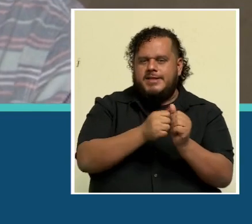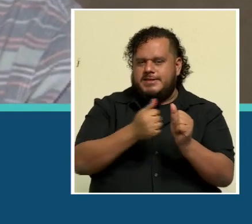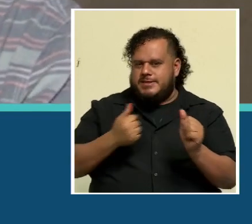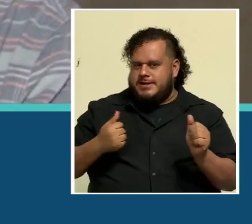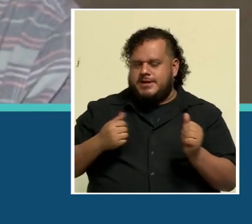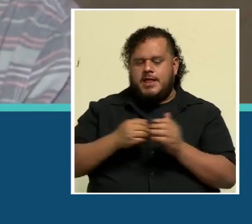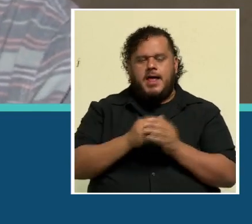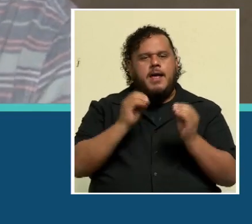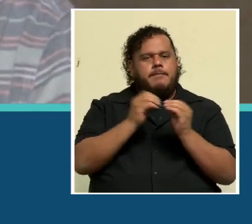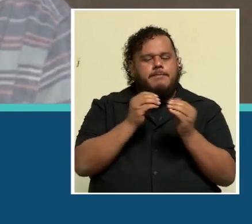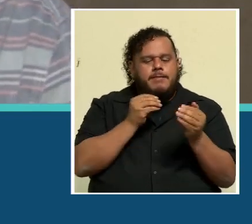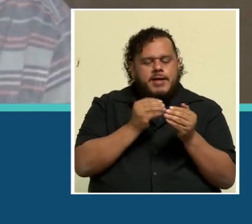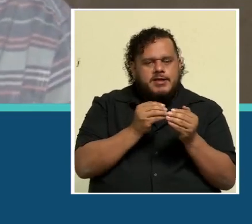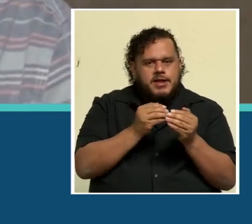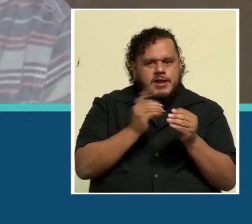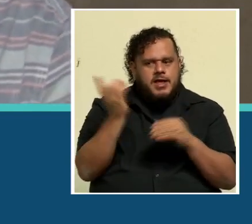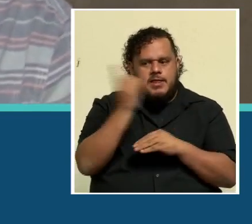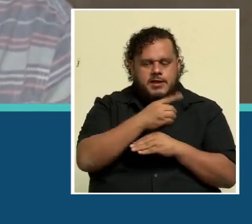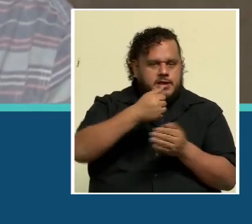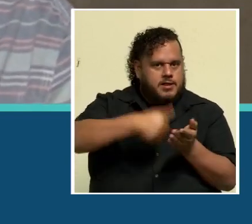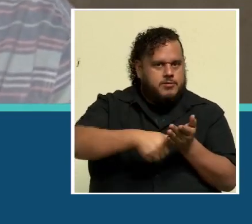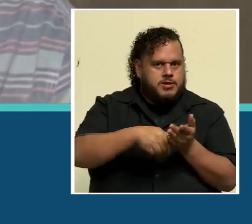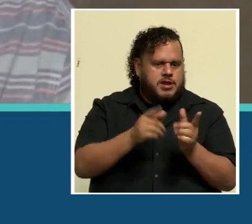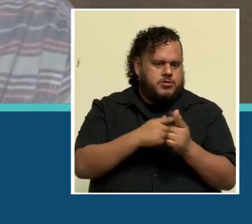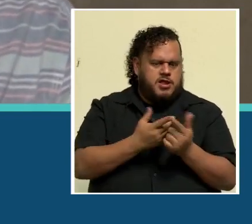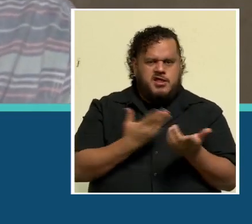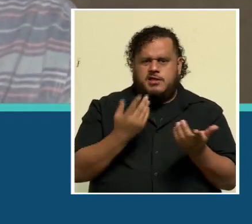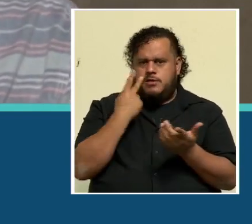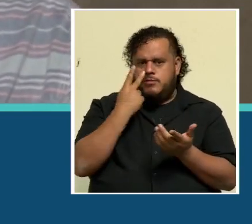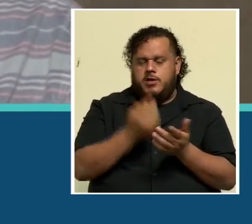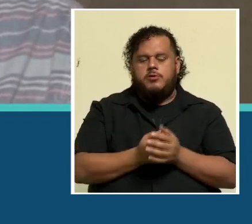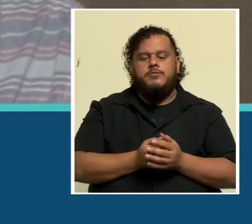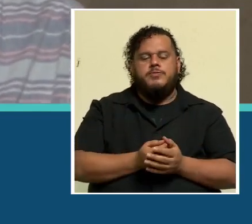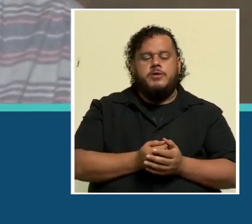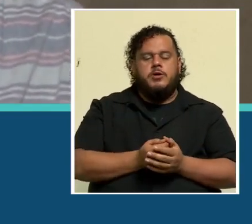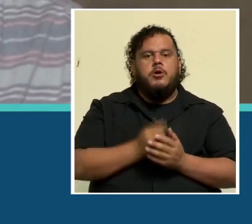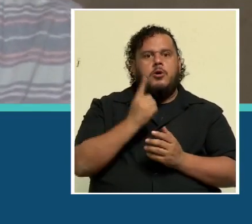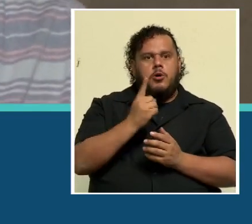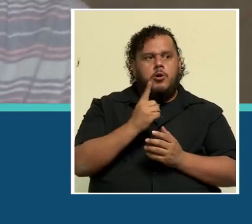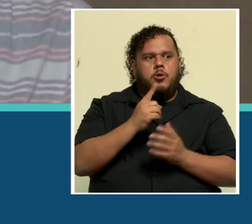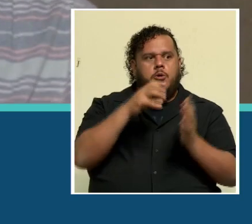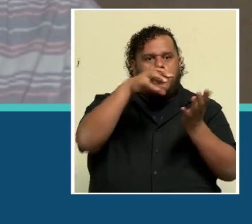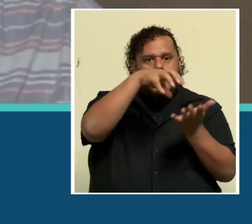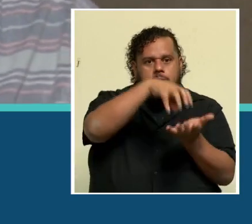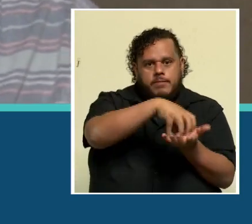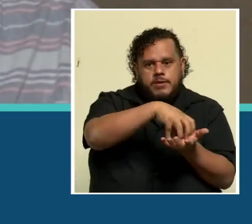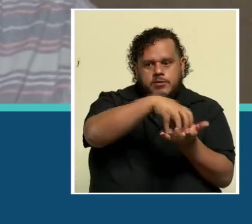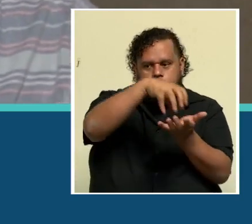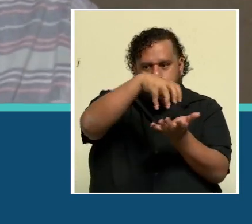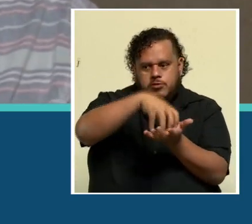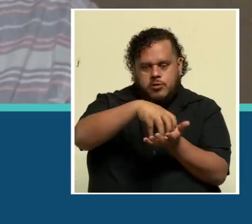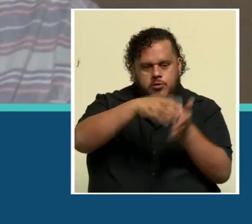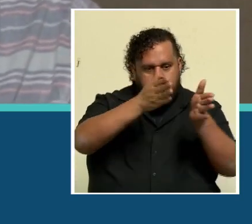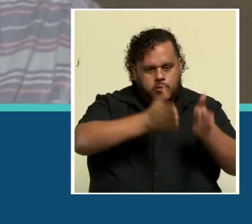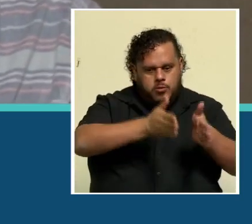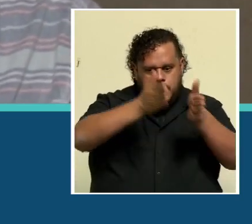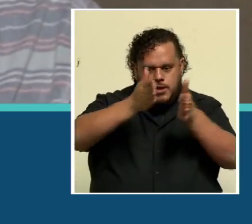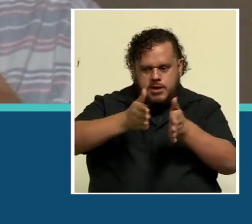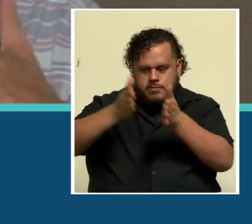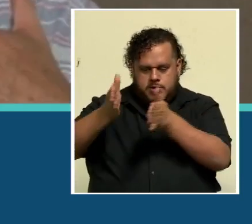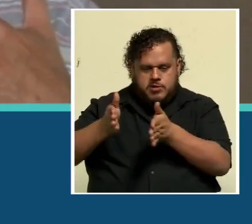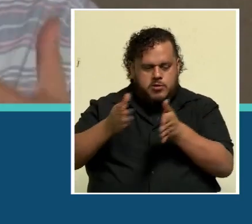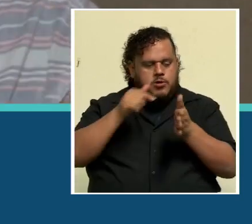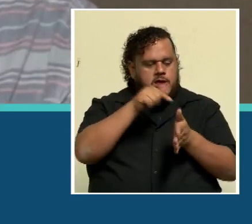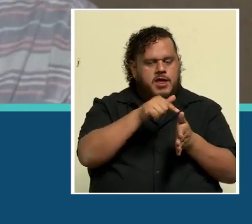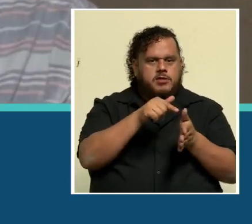decir, más cerca de las elecciones. Entonces, ¿qué es lo que estamos presenciando? Bueno, un episodio en el que esta situación se hace aún